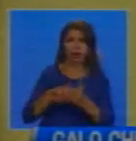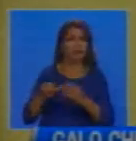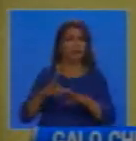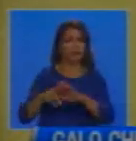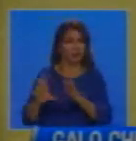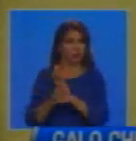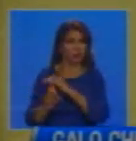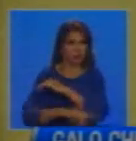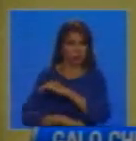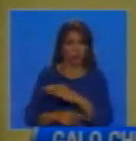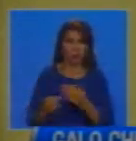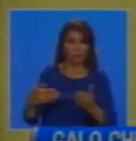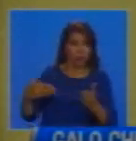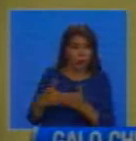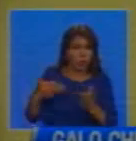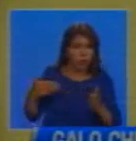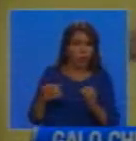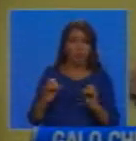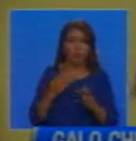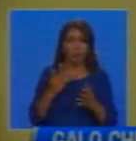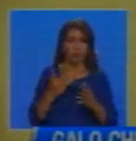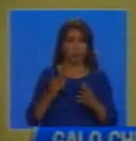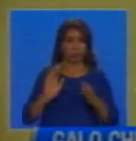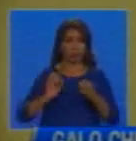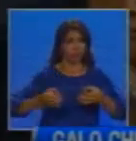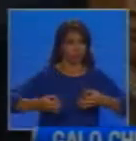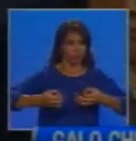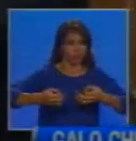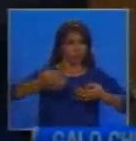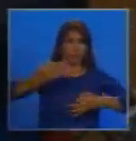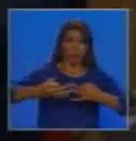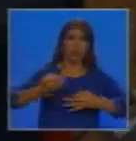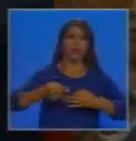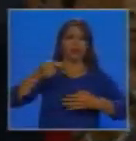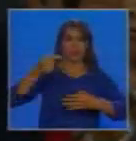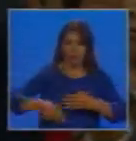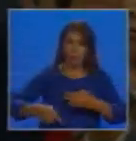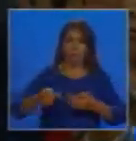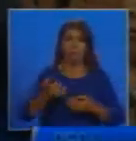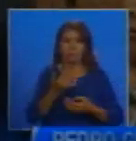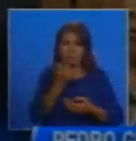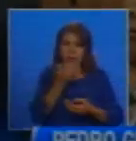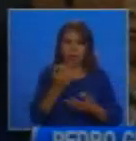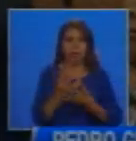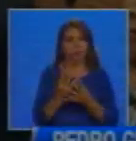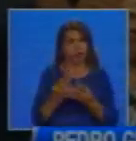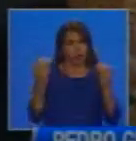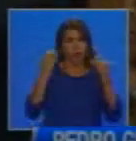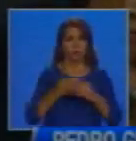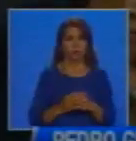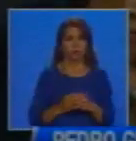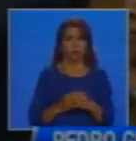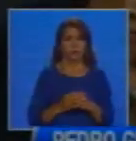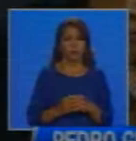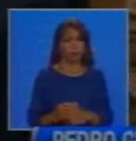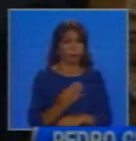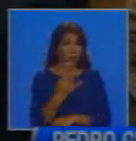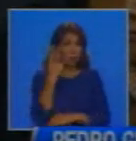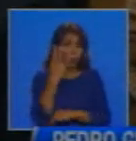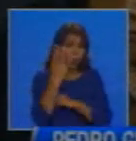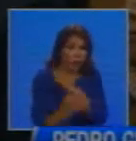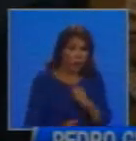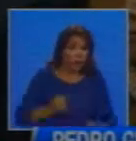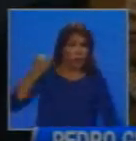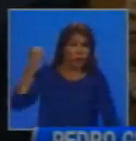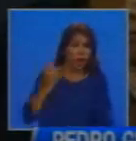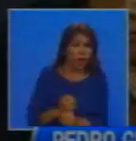La obligación de la Corte era subsanar el error. Tuvo 4 años la Fiscalía General para encontrar argumentos para que